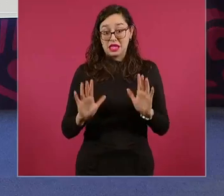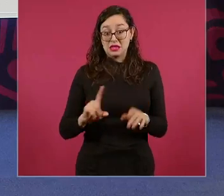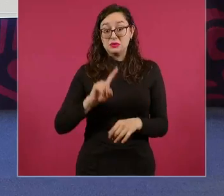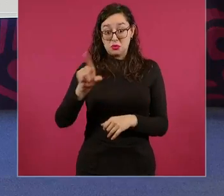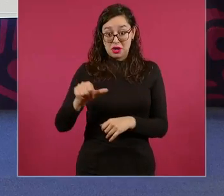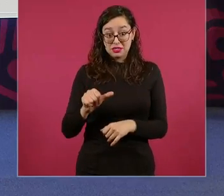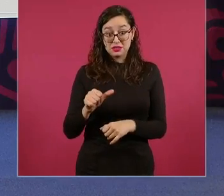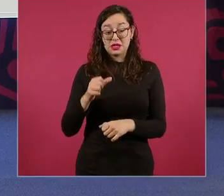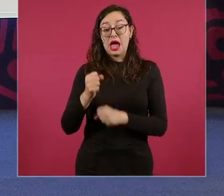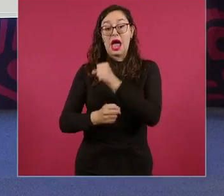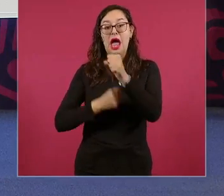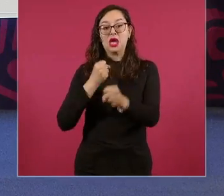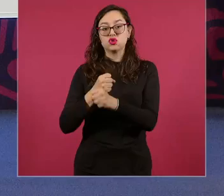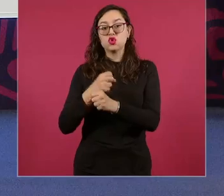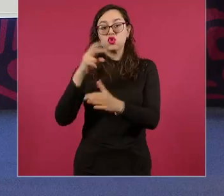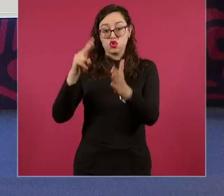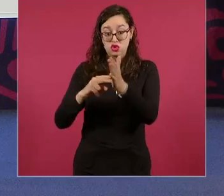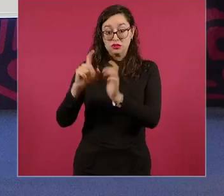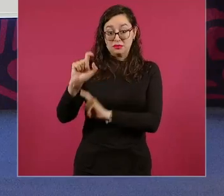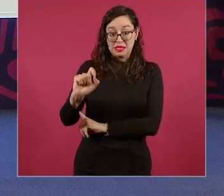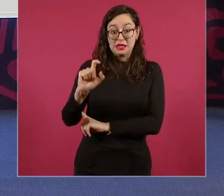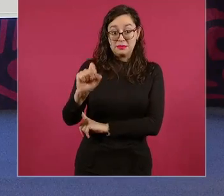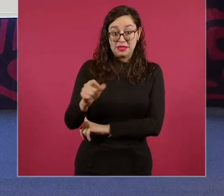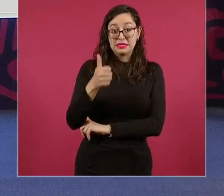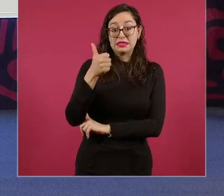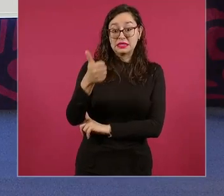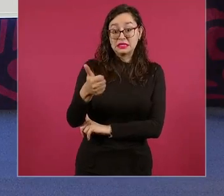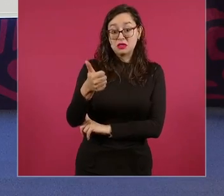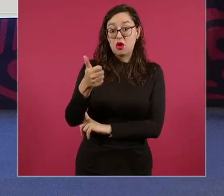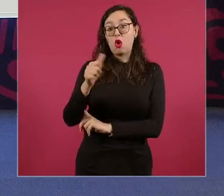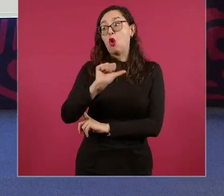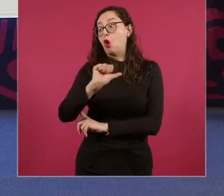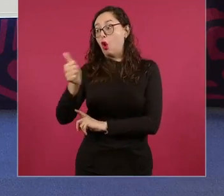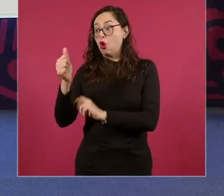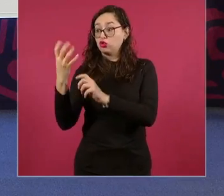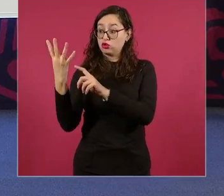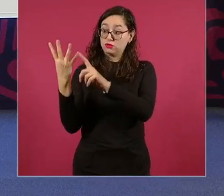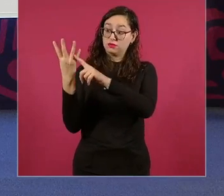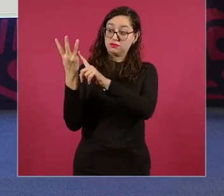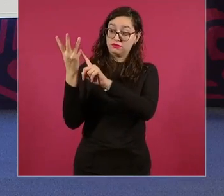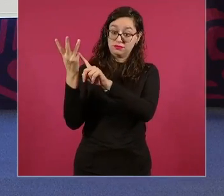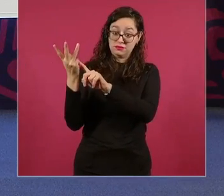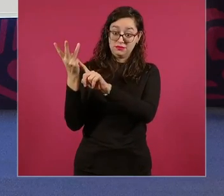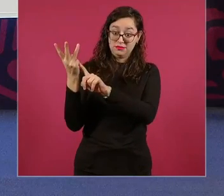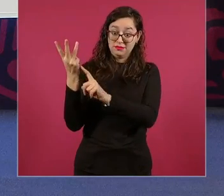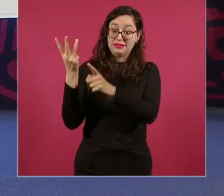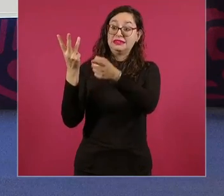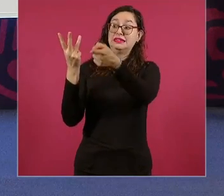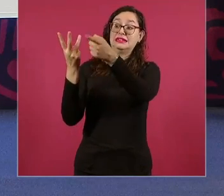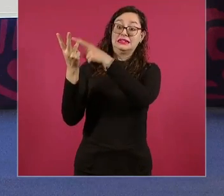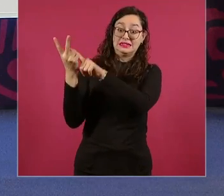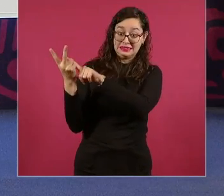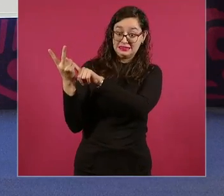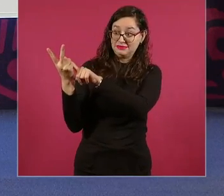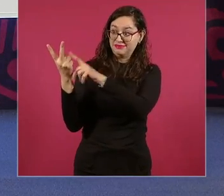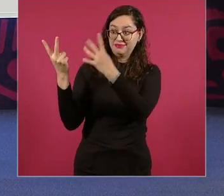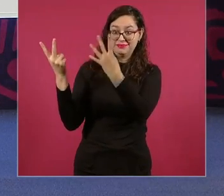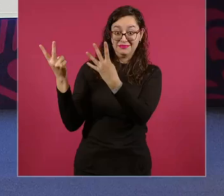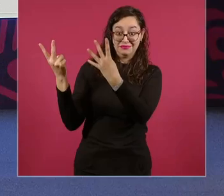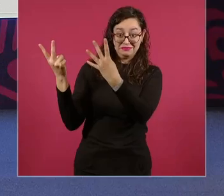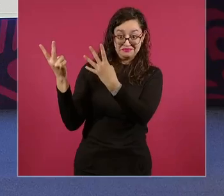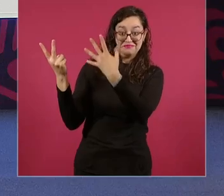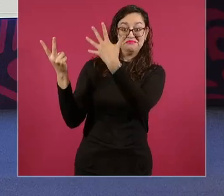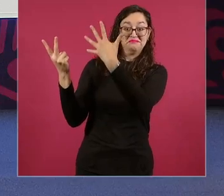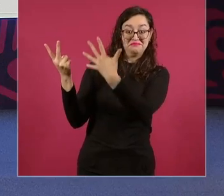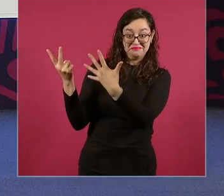sale Jorge Mario Pardo Rebolledo, se podría designar a otro ministro,